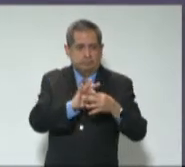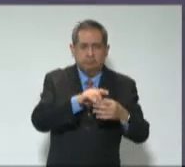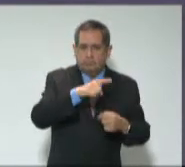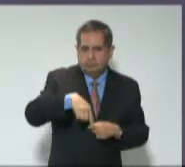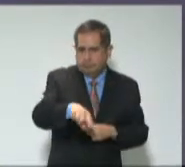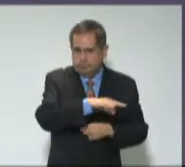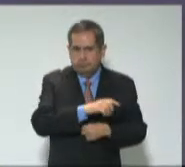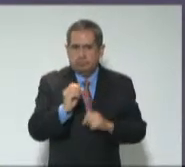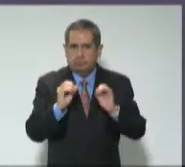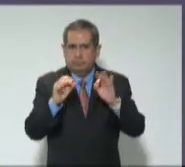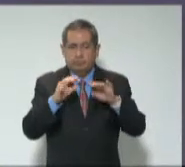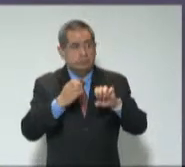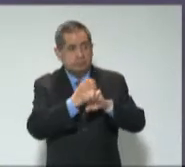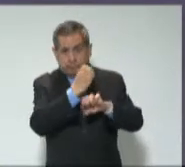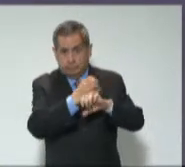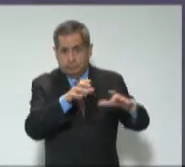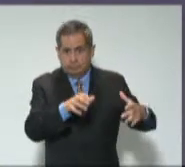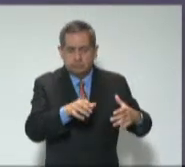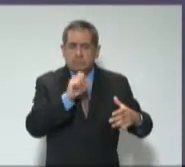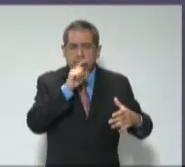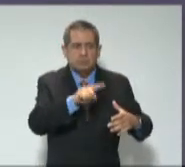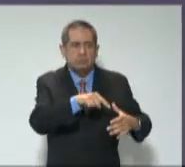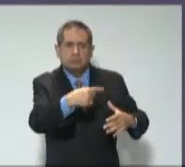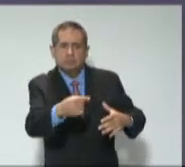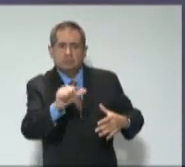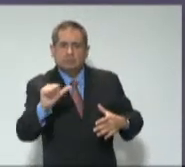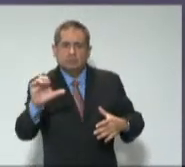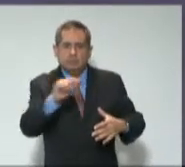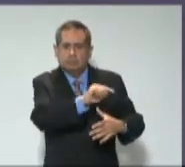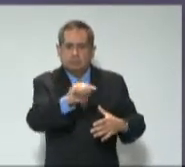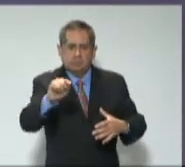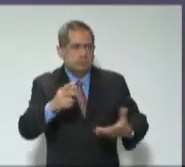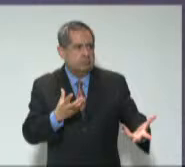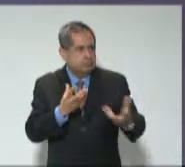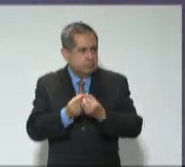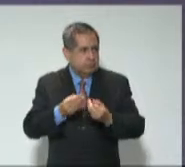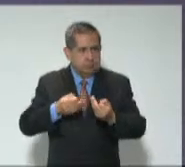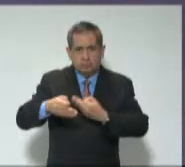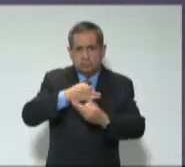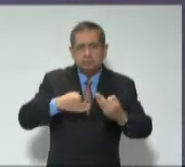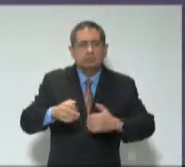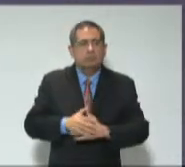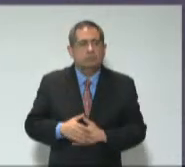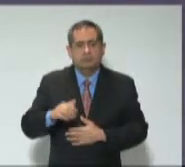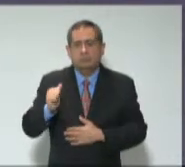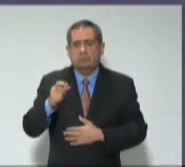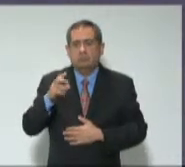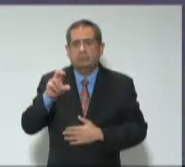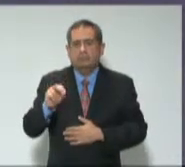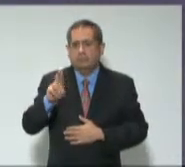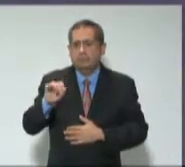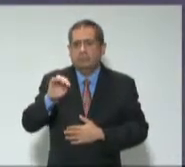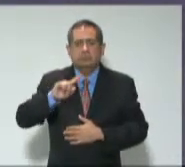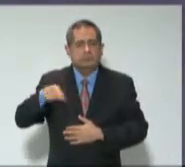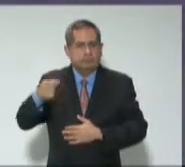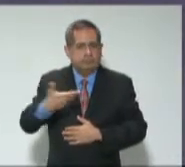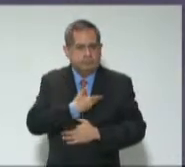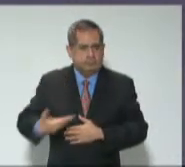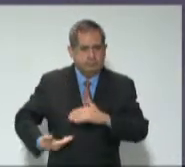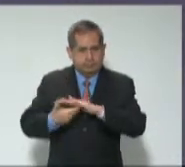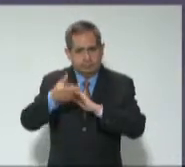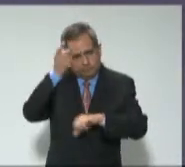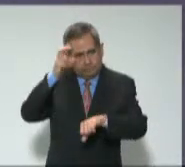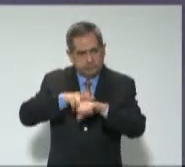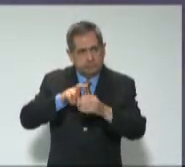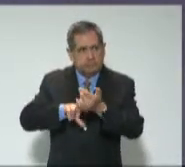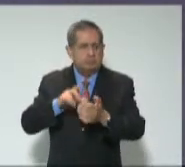también a las organizaciones de la sociedad civil que están aquí presentes Eduardo Ramírez Aguilar presidente de la mesa directiva